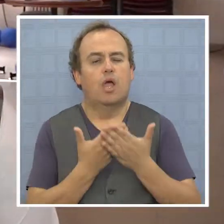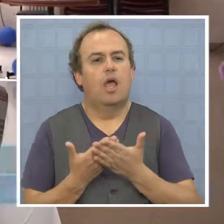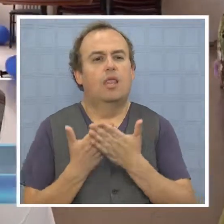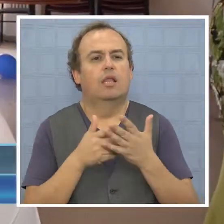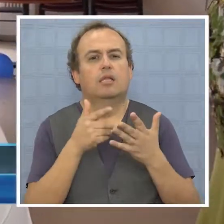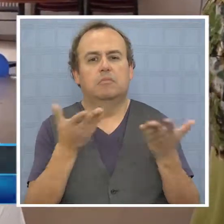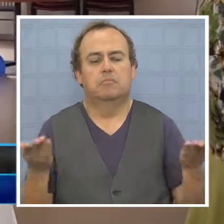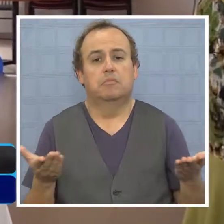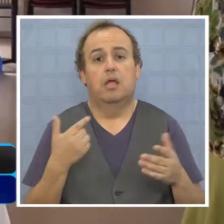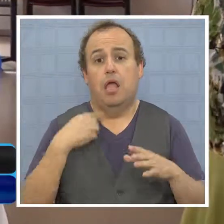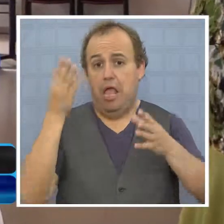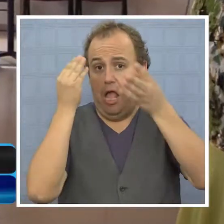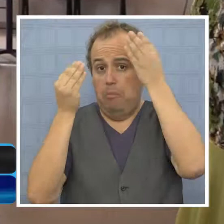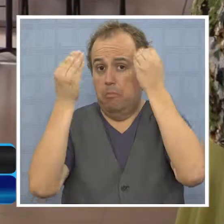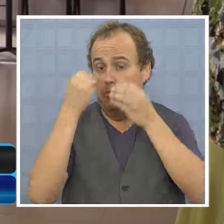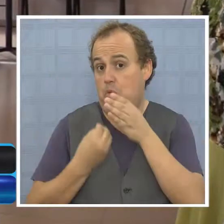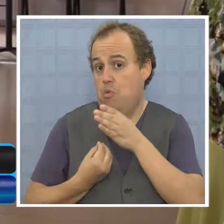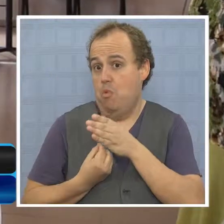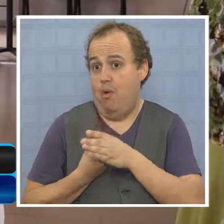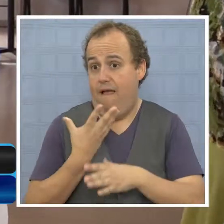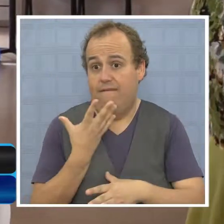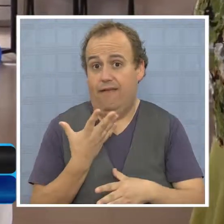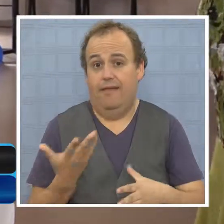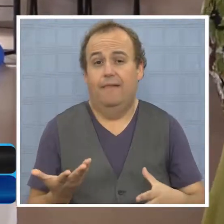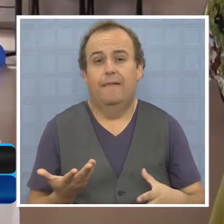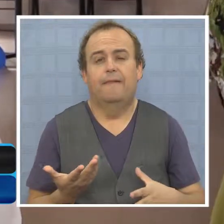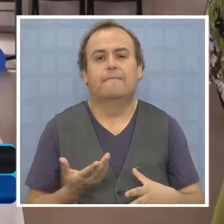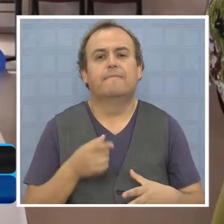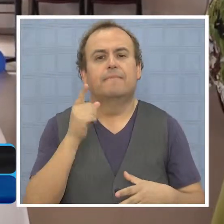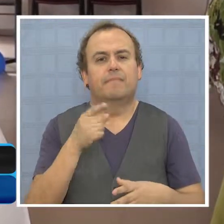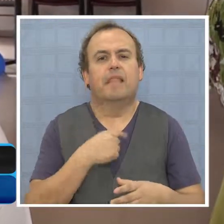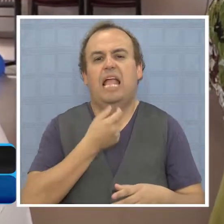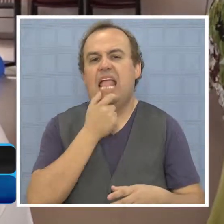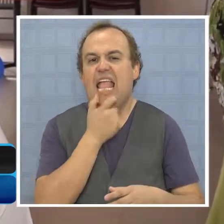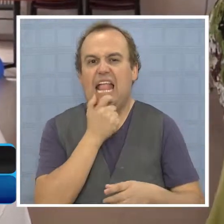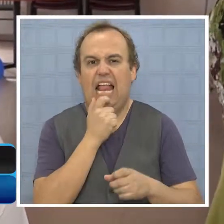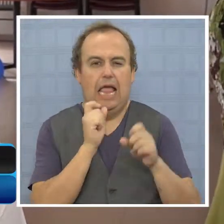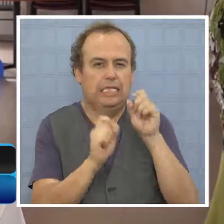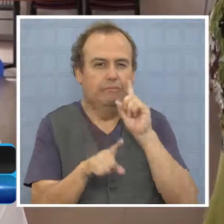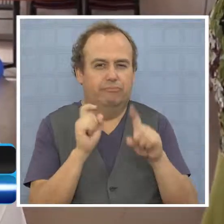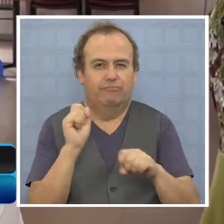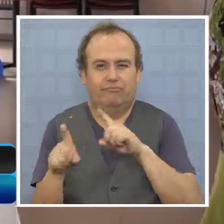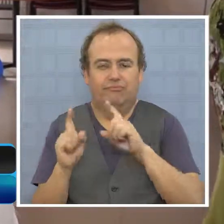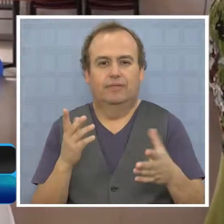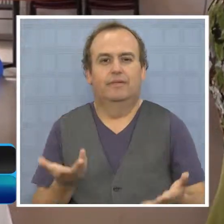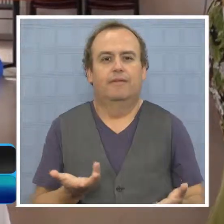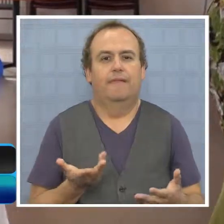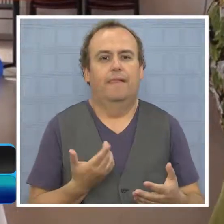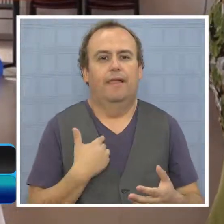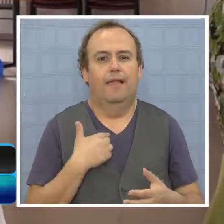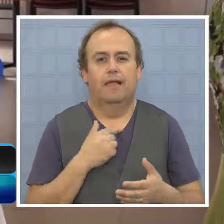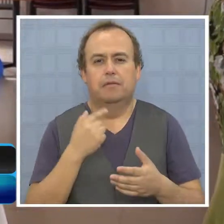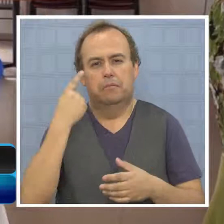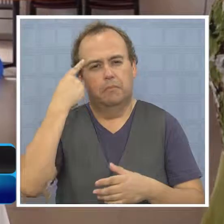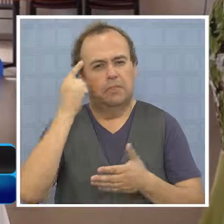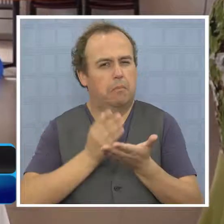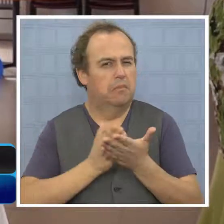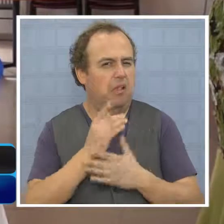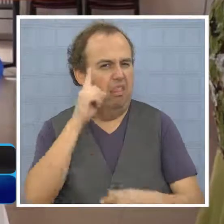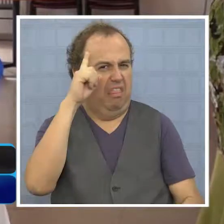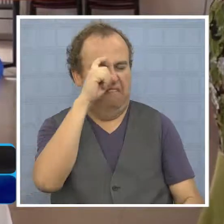Bueno, una experiencia nueva para mí, debatir en inglés. Yo pensé al principio que era súper